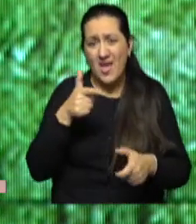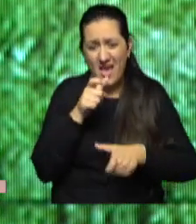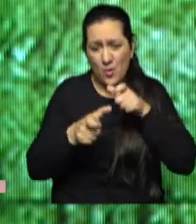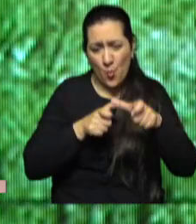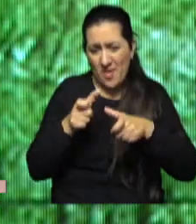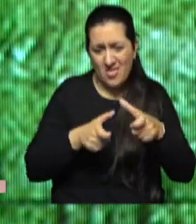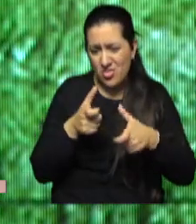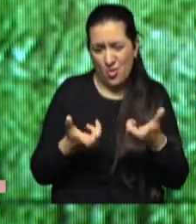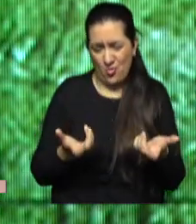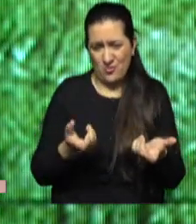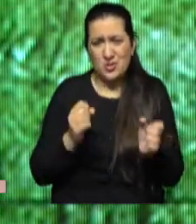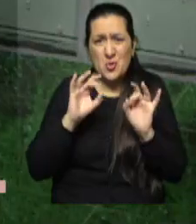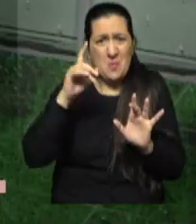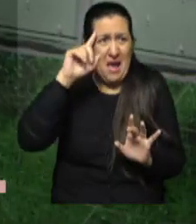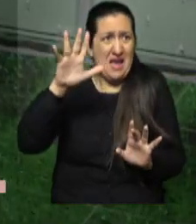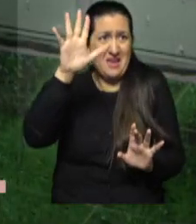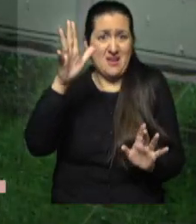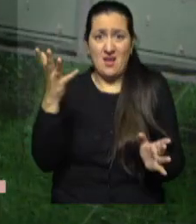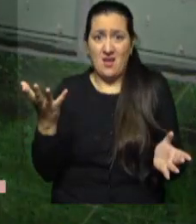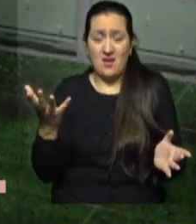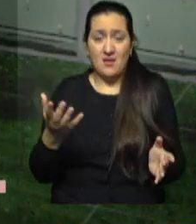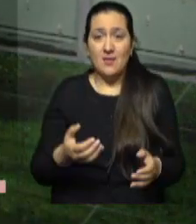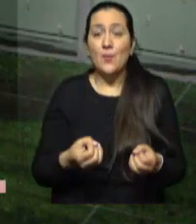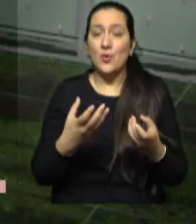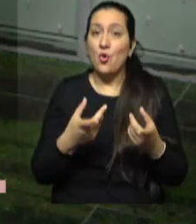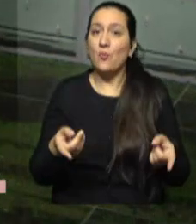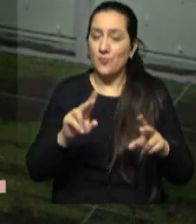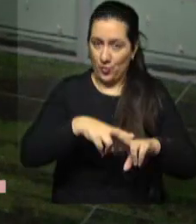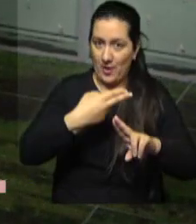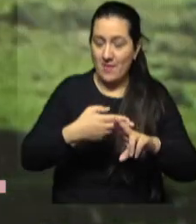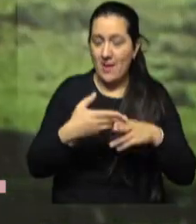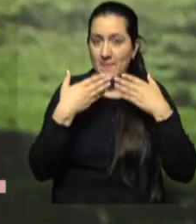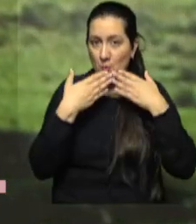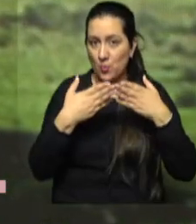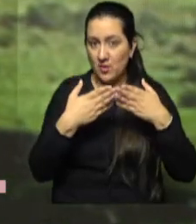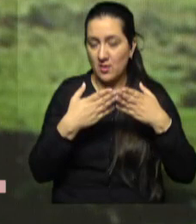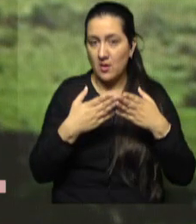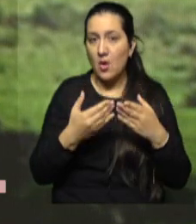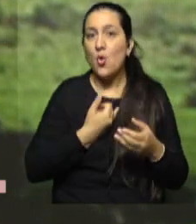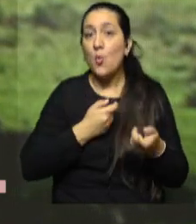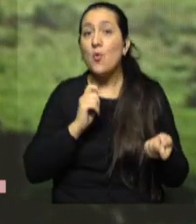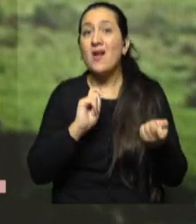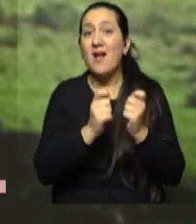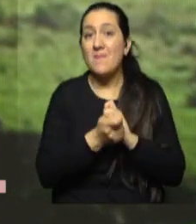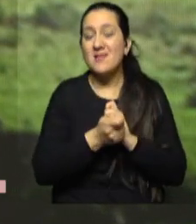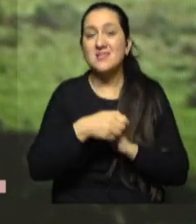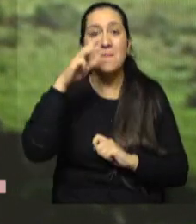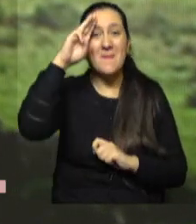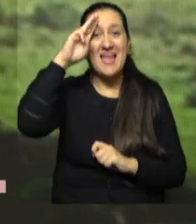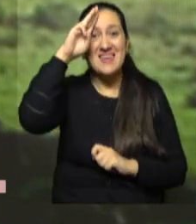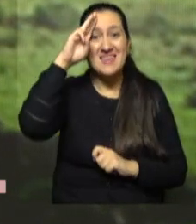de fantasía claro y de vuelta con la pregunta que dice antes en qué cambia qué manera inicia colonos